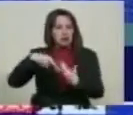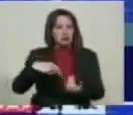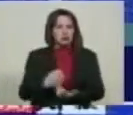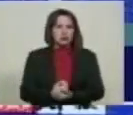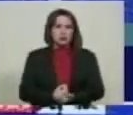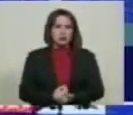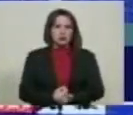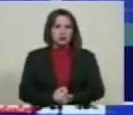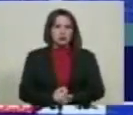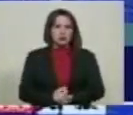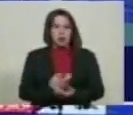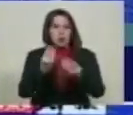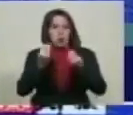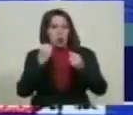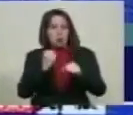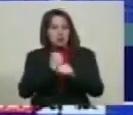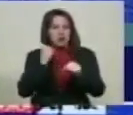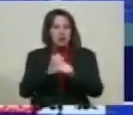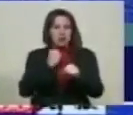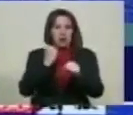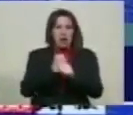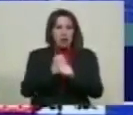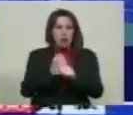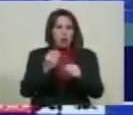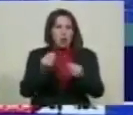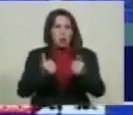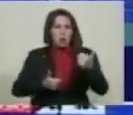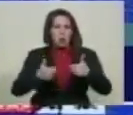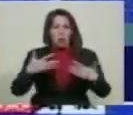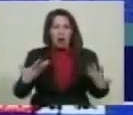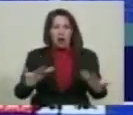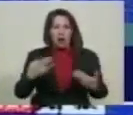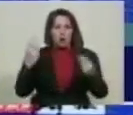y de cómo tenemos un compromiso a prueba